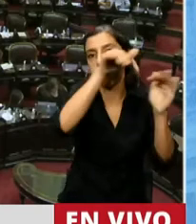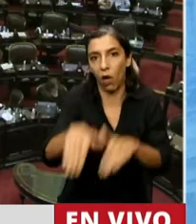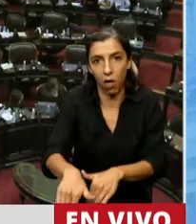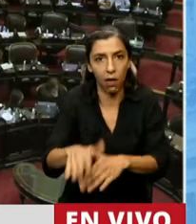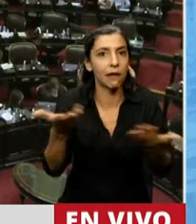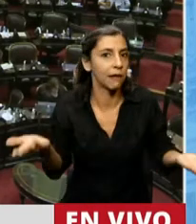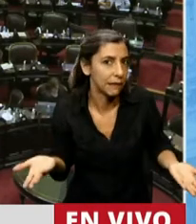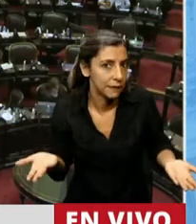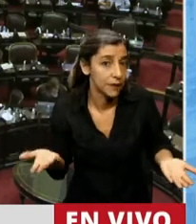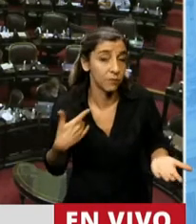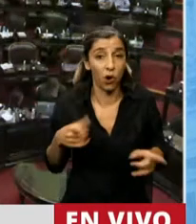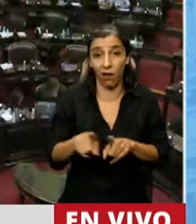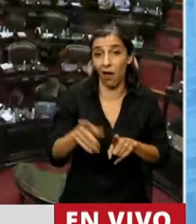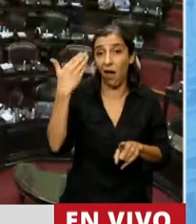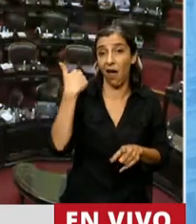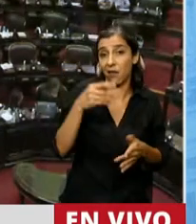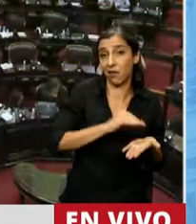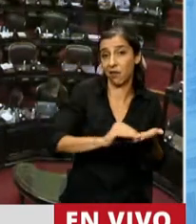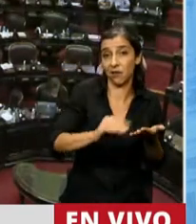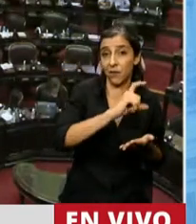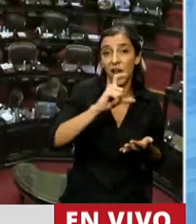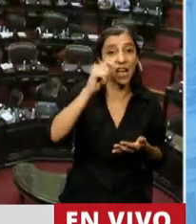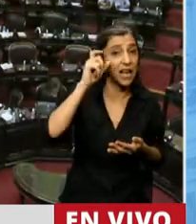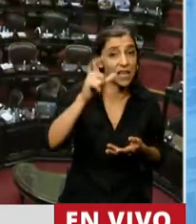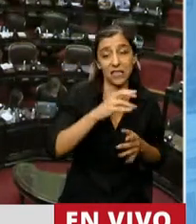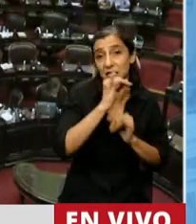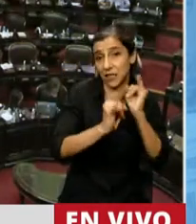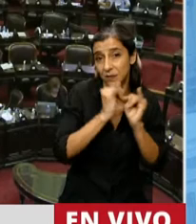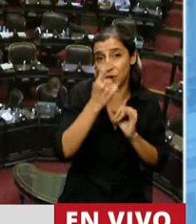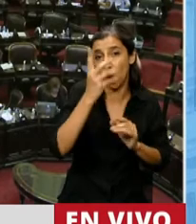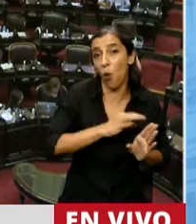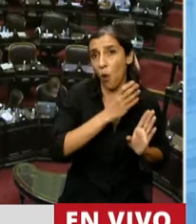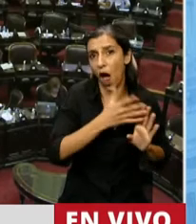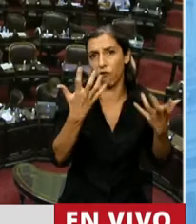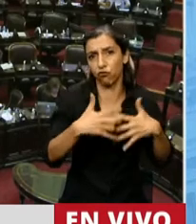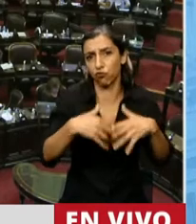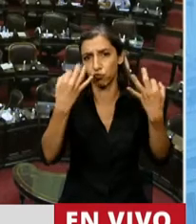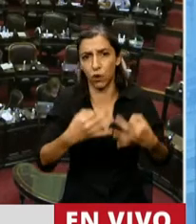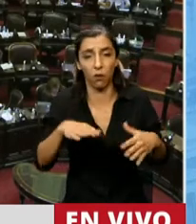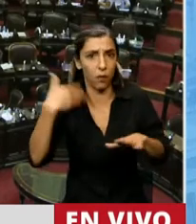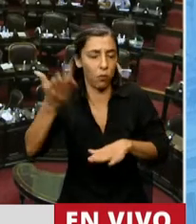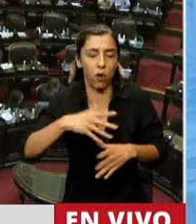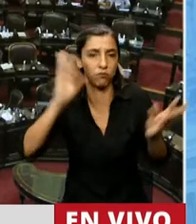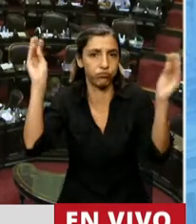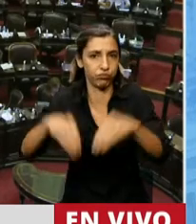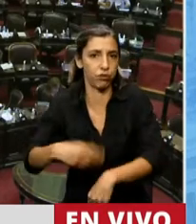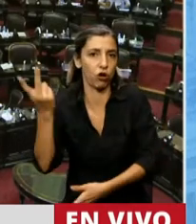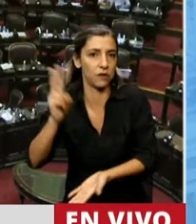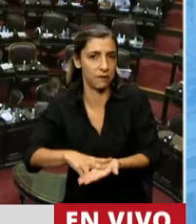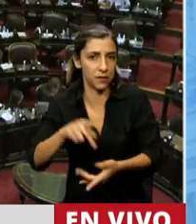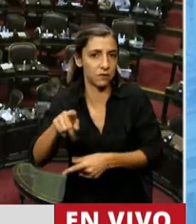año y poco se trabajó poca seriedad y poco ustedes dimensionan creo en los problemas que tenemos los argentinos